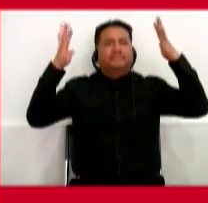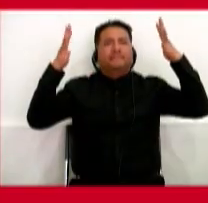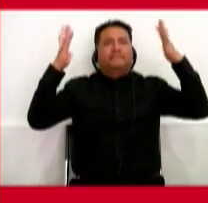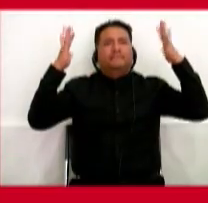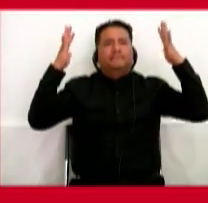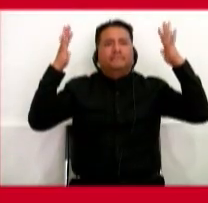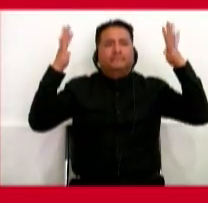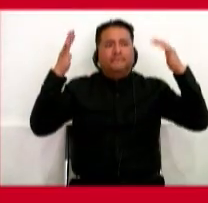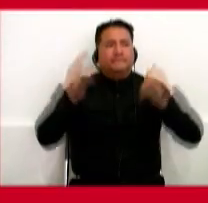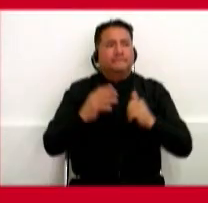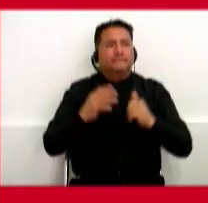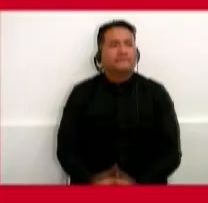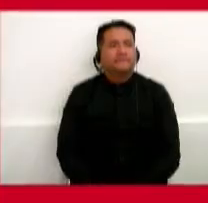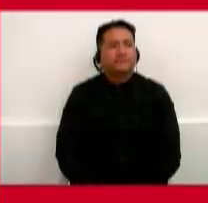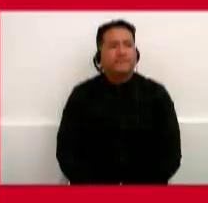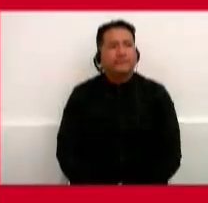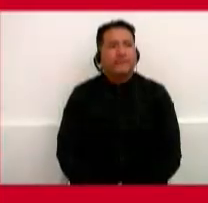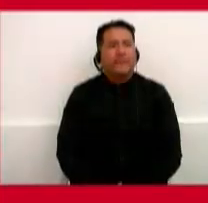Muchas gracias, José.